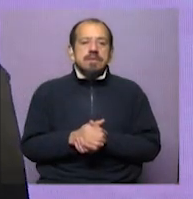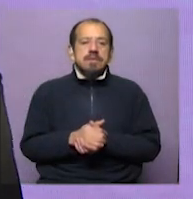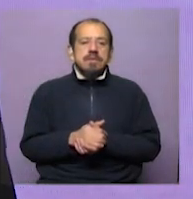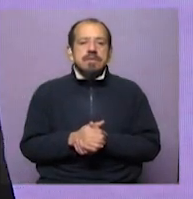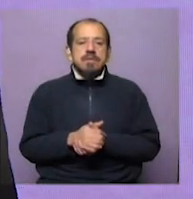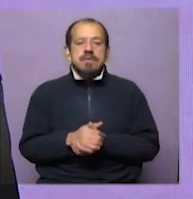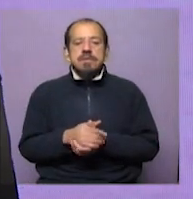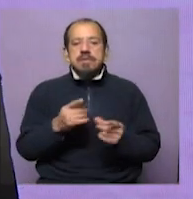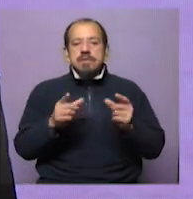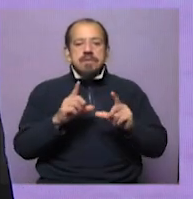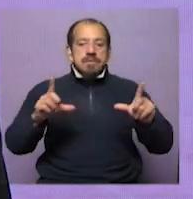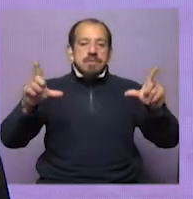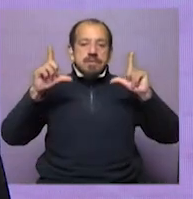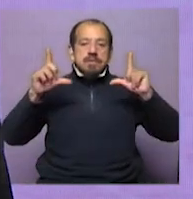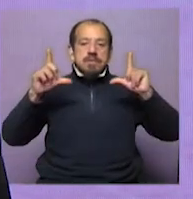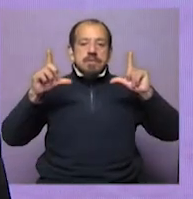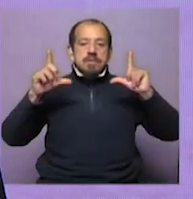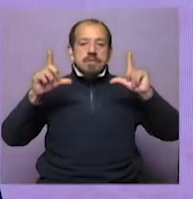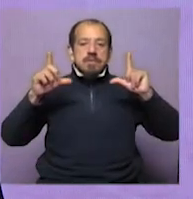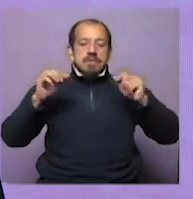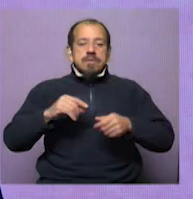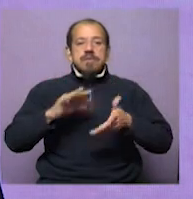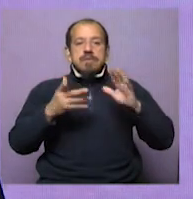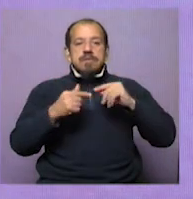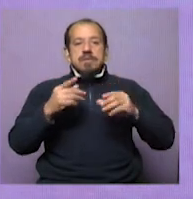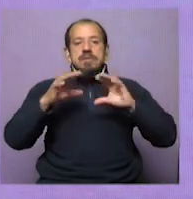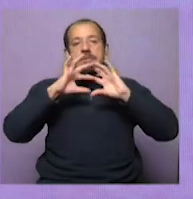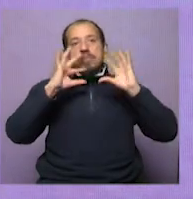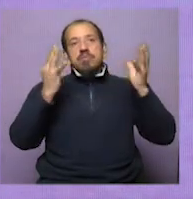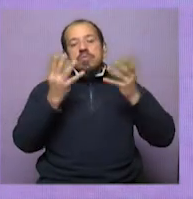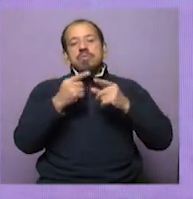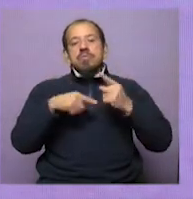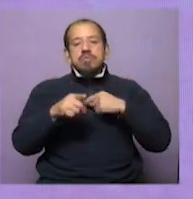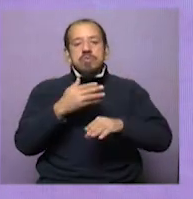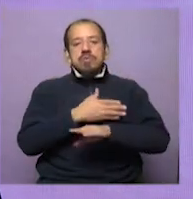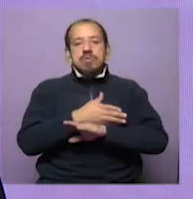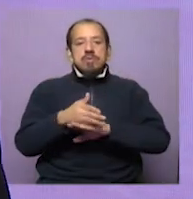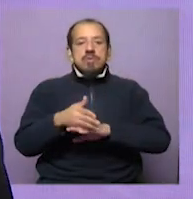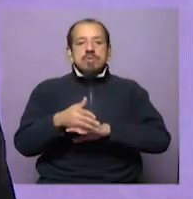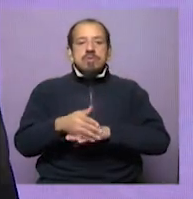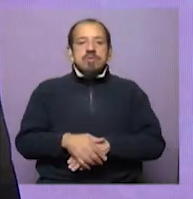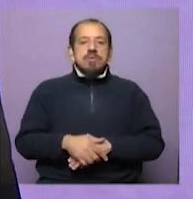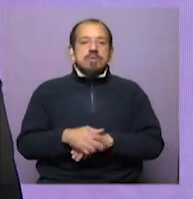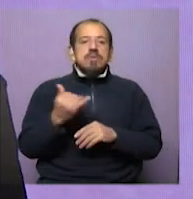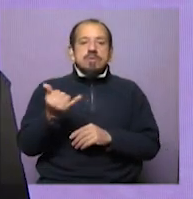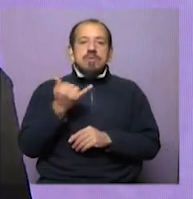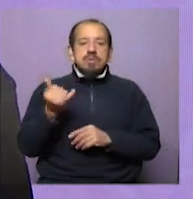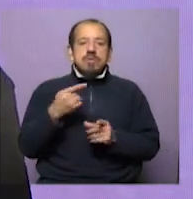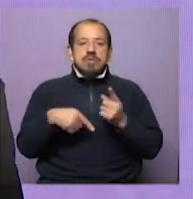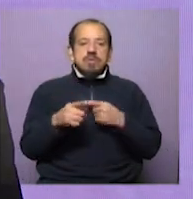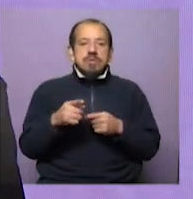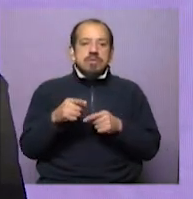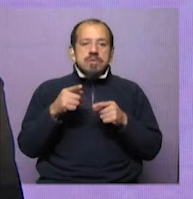las imágenes y las formas de ver el mundo. Total. Que después, con la perspectiva del tiempo, vamos a decir, mira, en